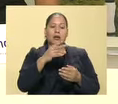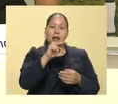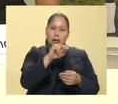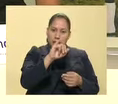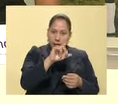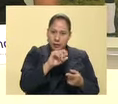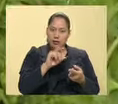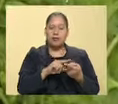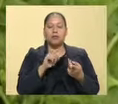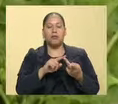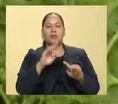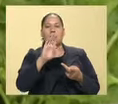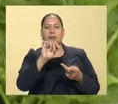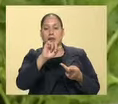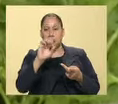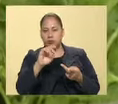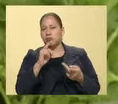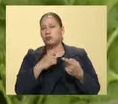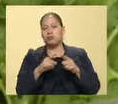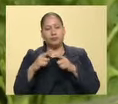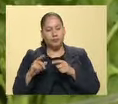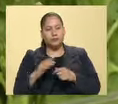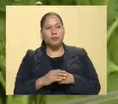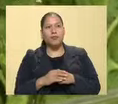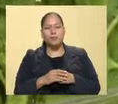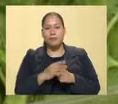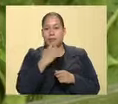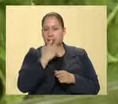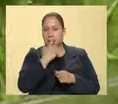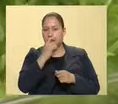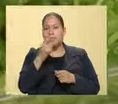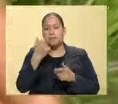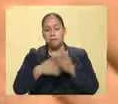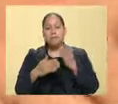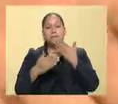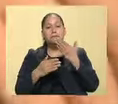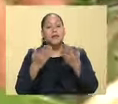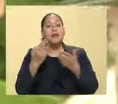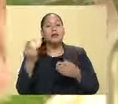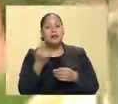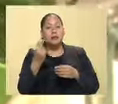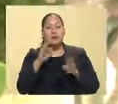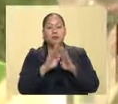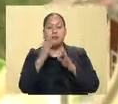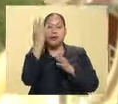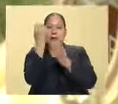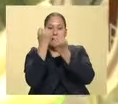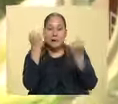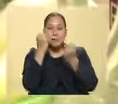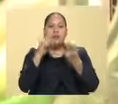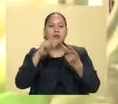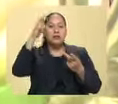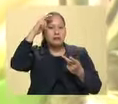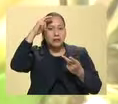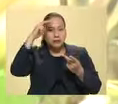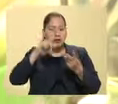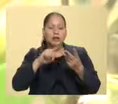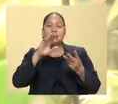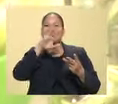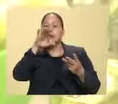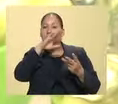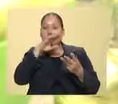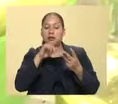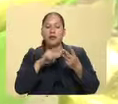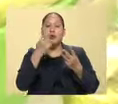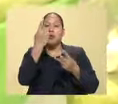Baza Oriental, algún pescado pues que blanco. Siempre nos has recomendado, más o ¿no? menos, ¿no? A buen costo. Vamos a necesitar apio, zanahoria y cebolla y una pieza